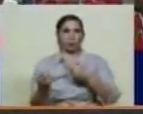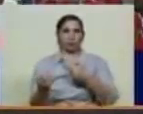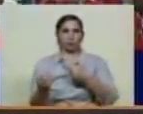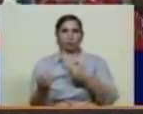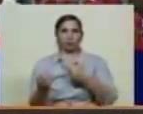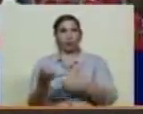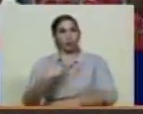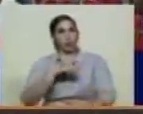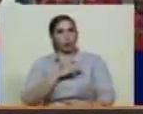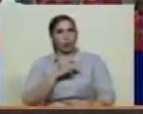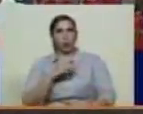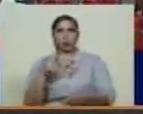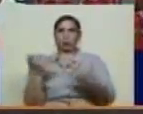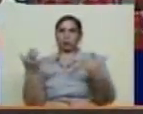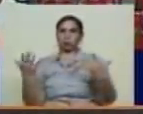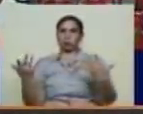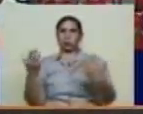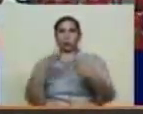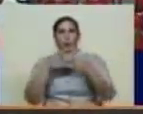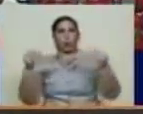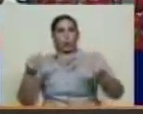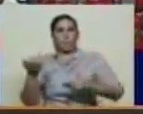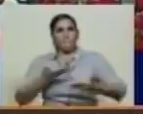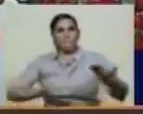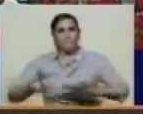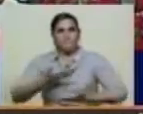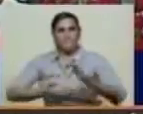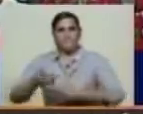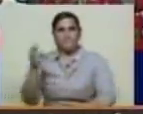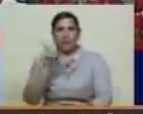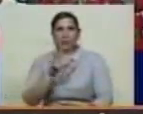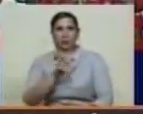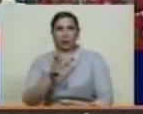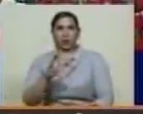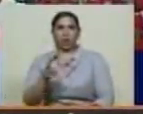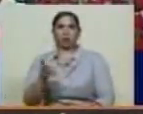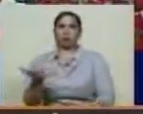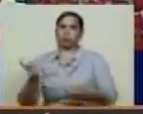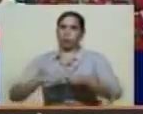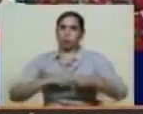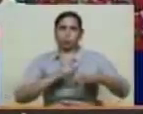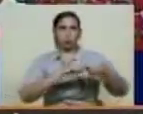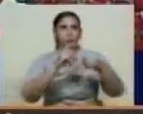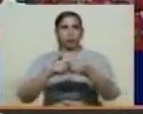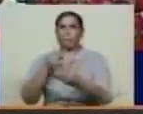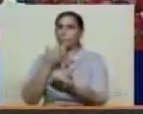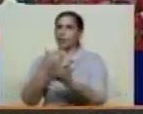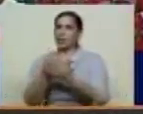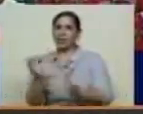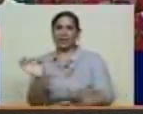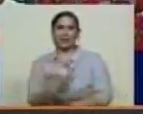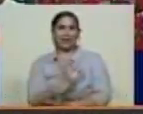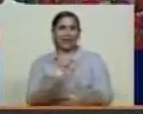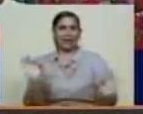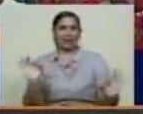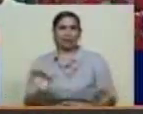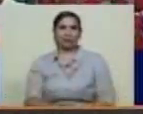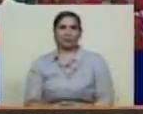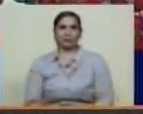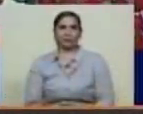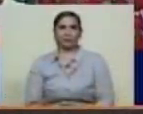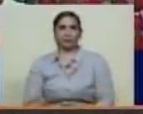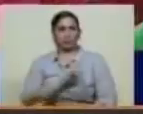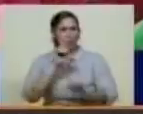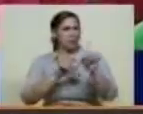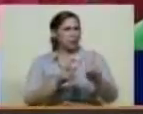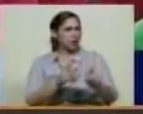se le ha tendido la mano a todos los venezolanos y todas las venezolanas, sin pedirle absolutamente nada, de preguntarle a usted de qué